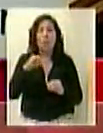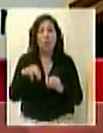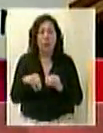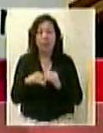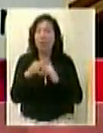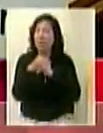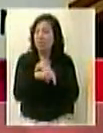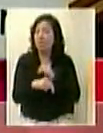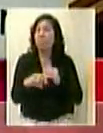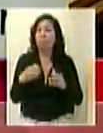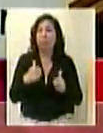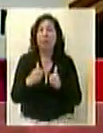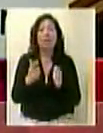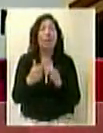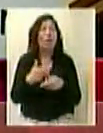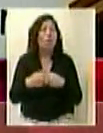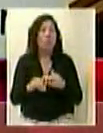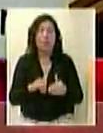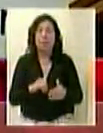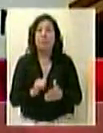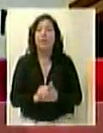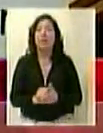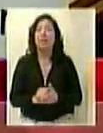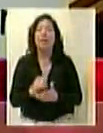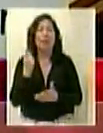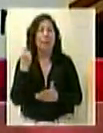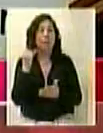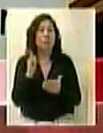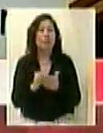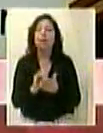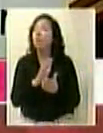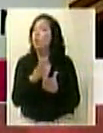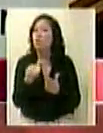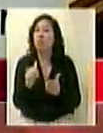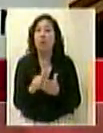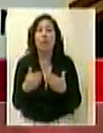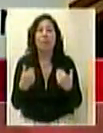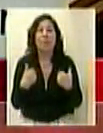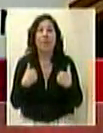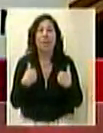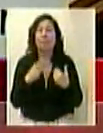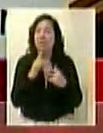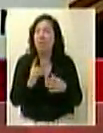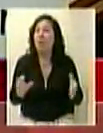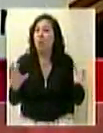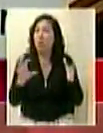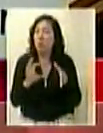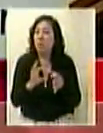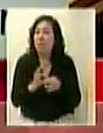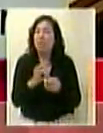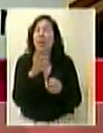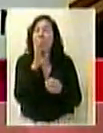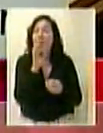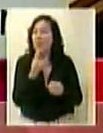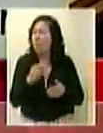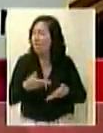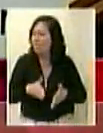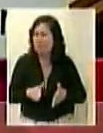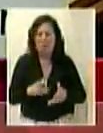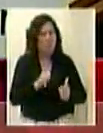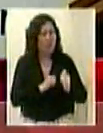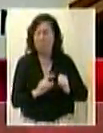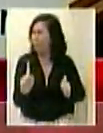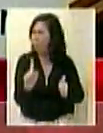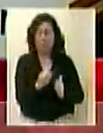la alternancia de género. Entendemos que todos debemos estar unidos, la mujer no ha nacido para